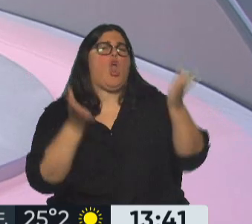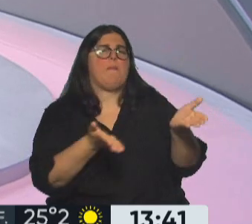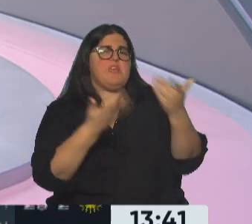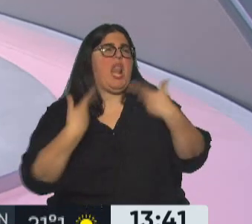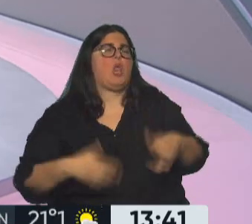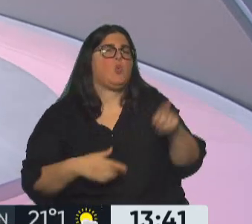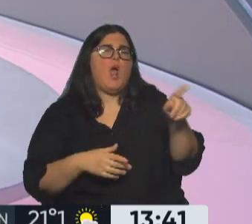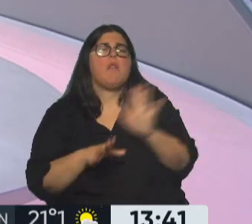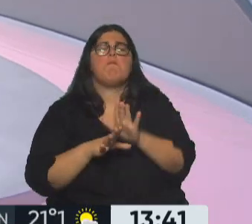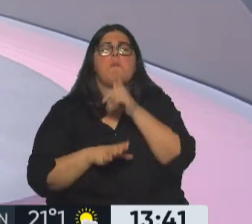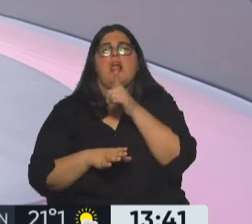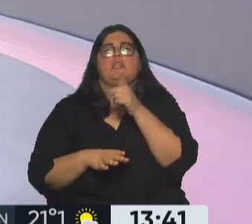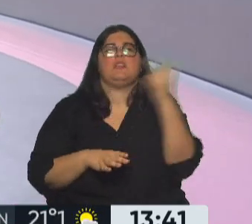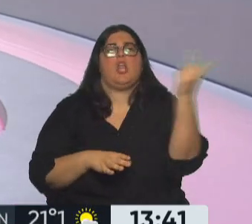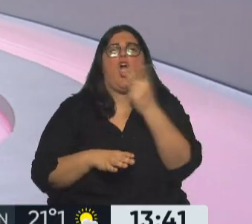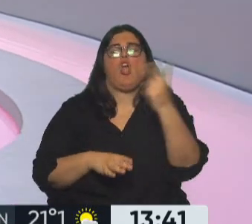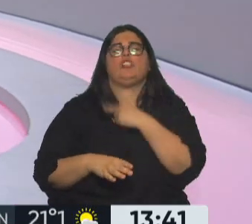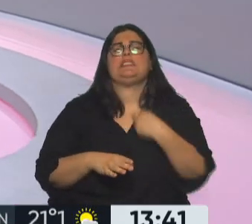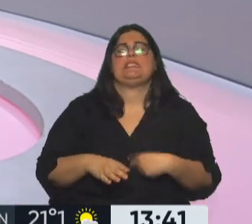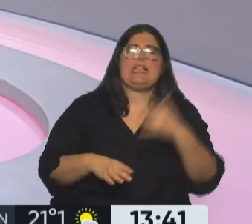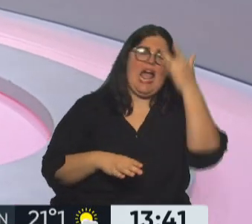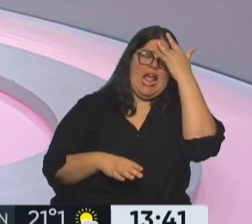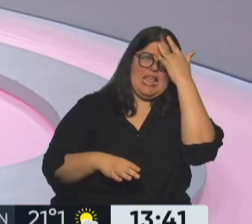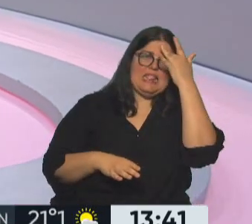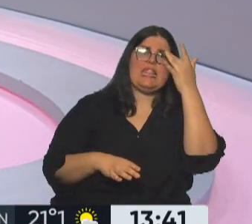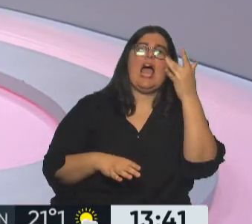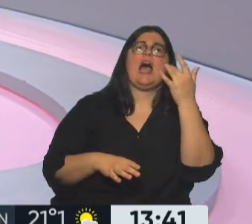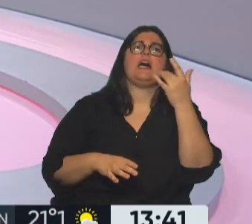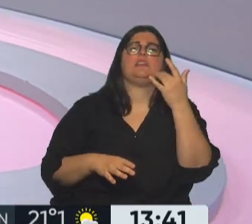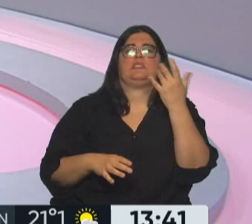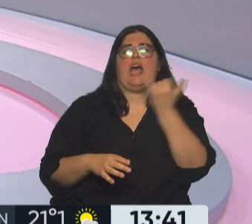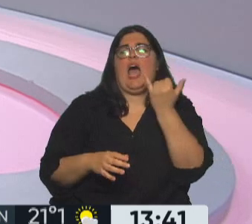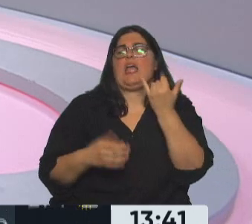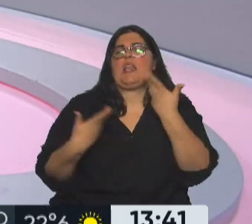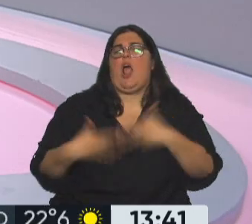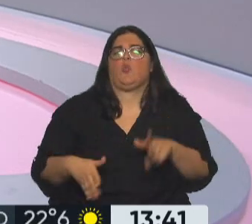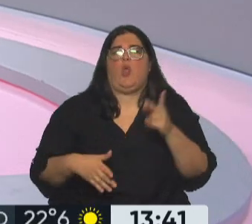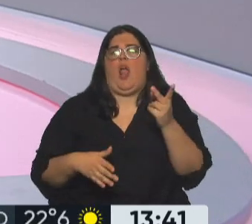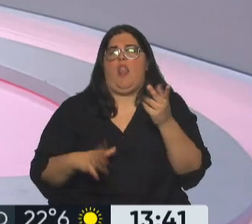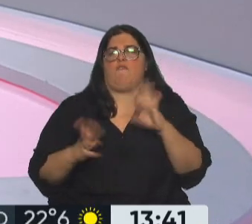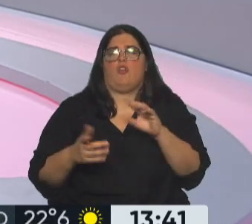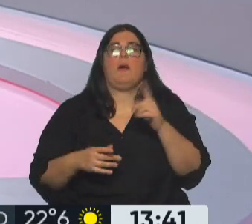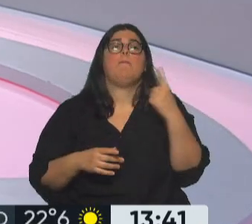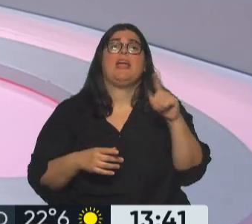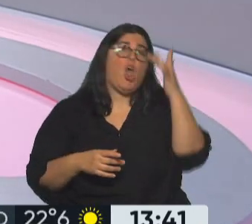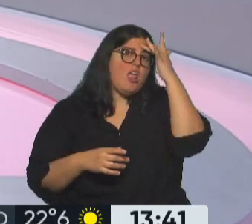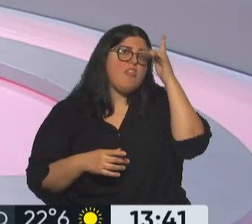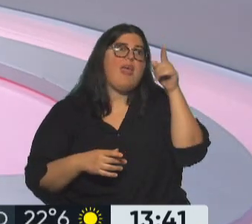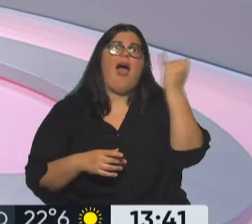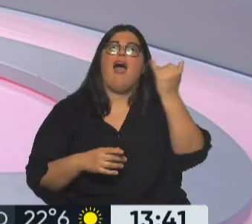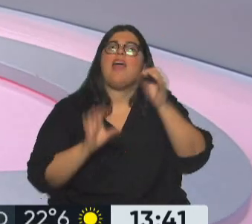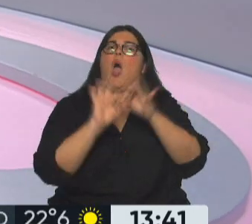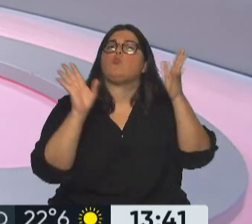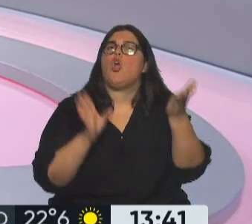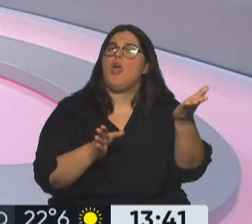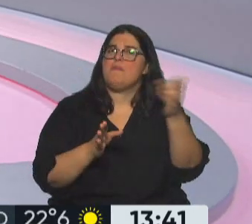hace que India y China jueguen juntos en varios escenarios, hay como una autonomía que lo pone a India en ese